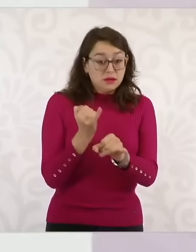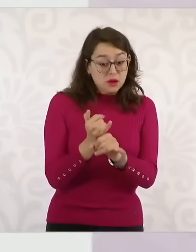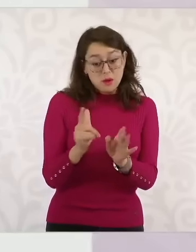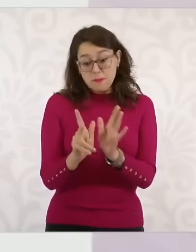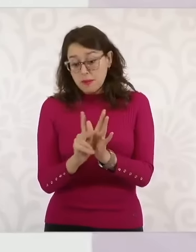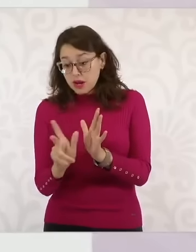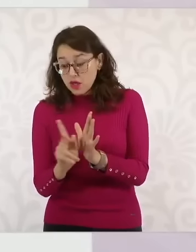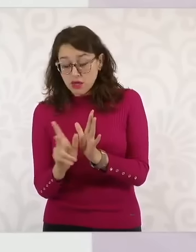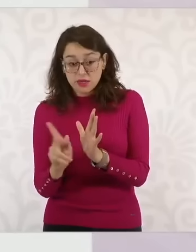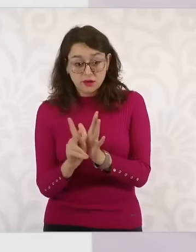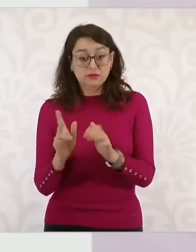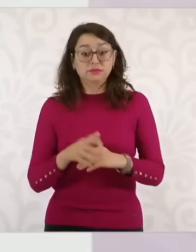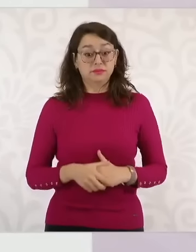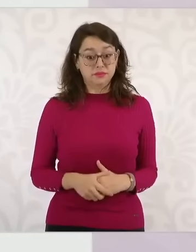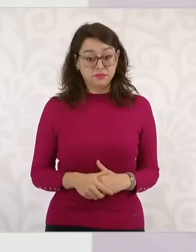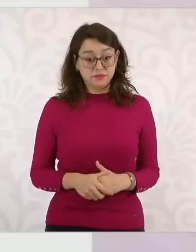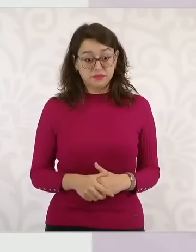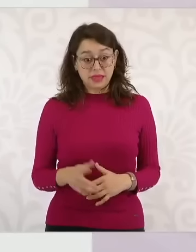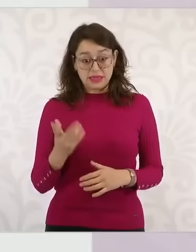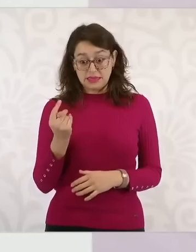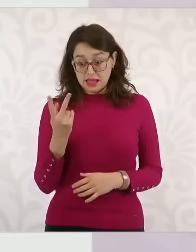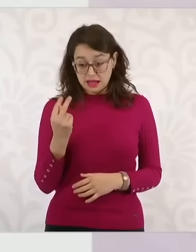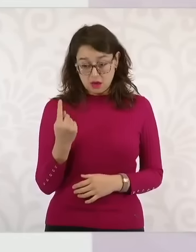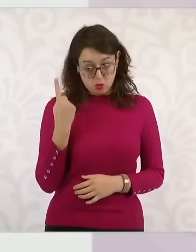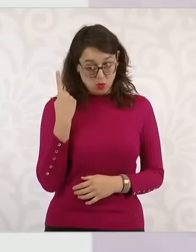las televisoras, particularmente Una Hora,